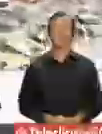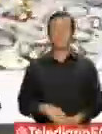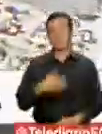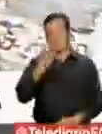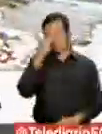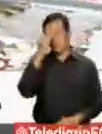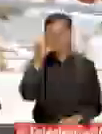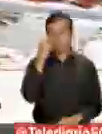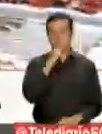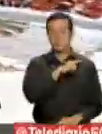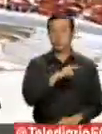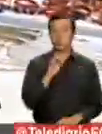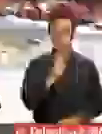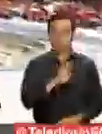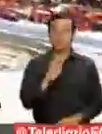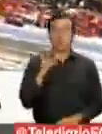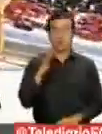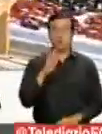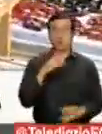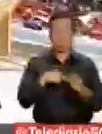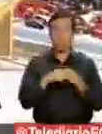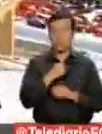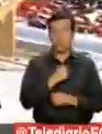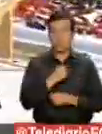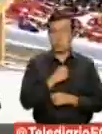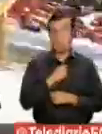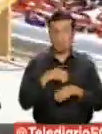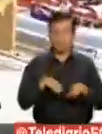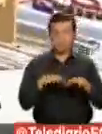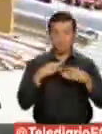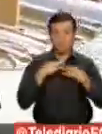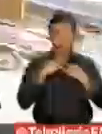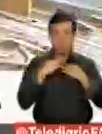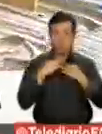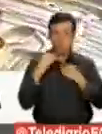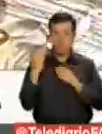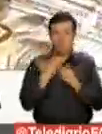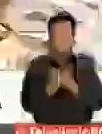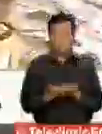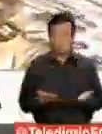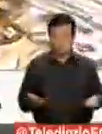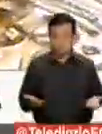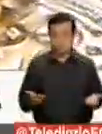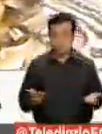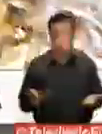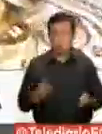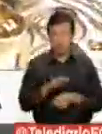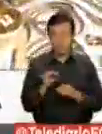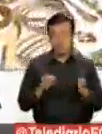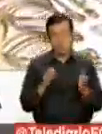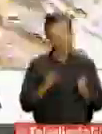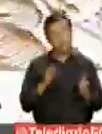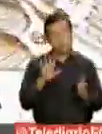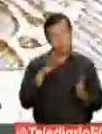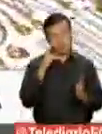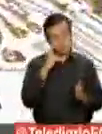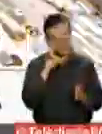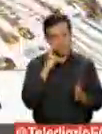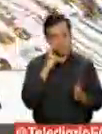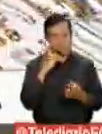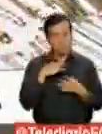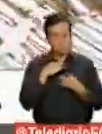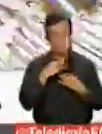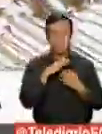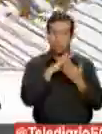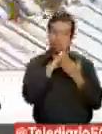saber que ustedes, a través de su emprendimiento de pijamas, también estarán presentes. ¿Por qué no regalarle una pijamita romántica el día